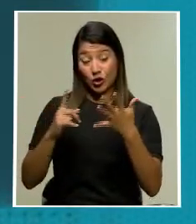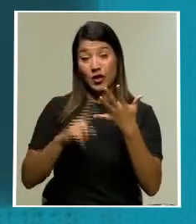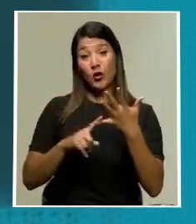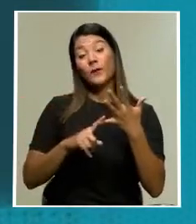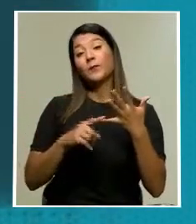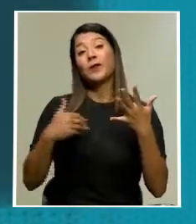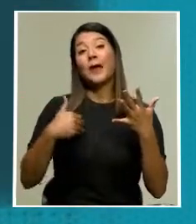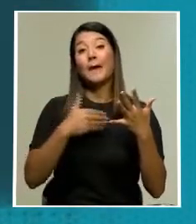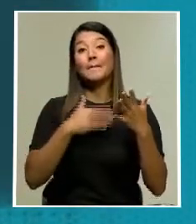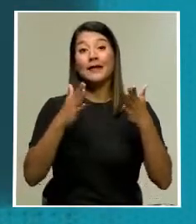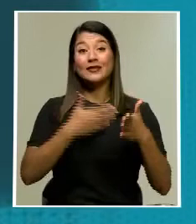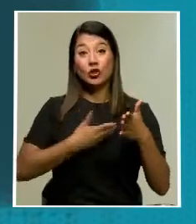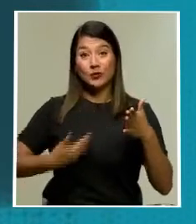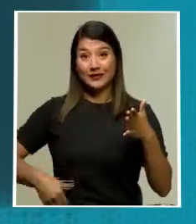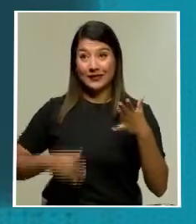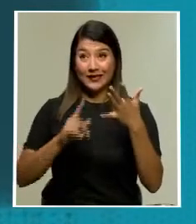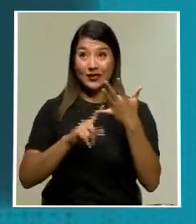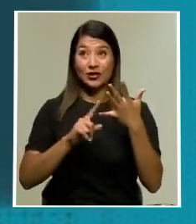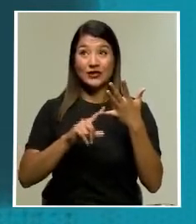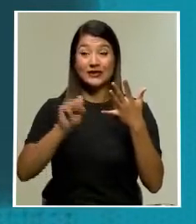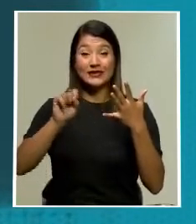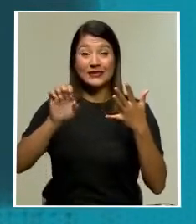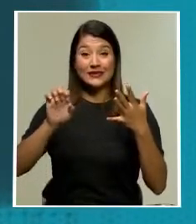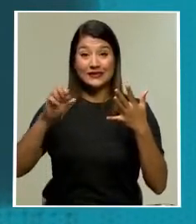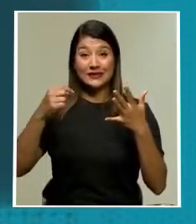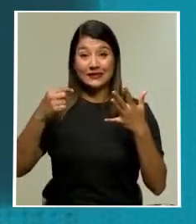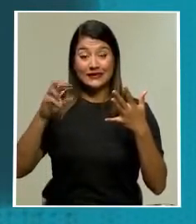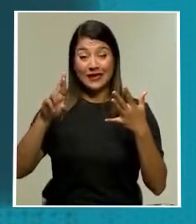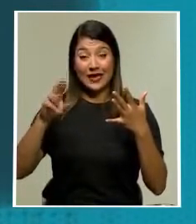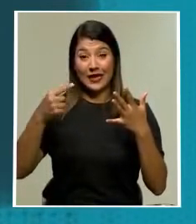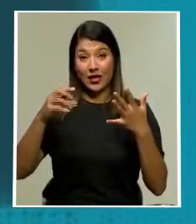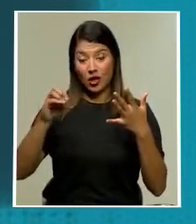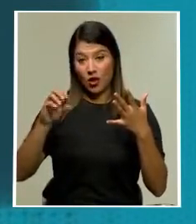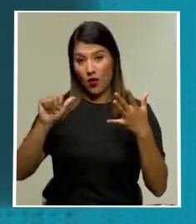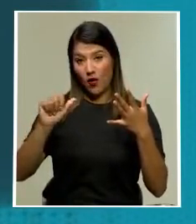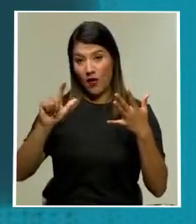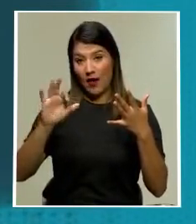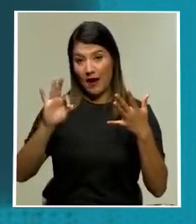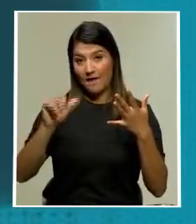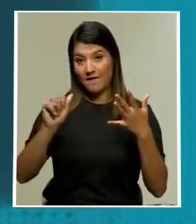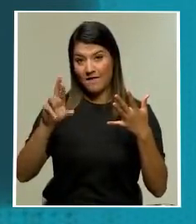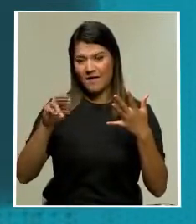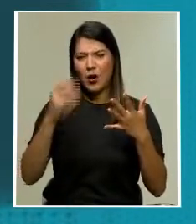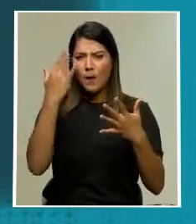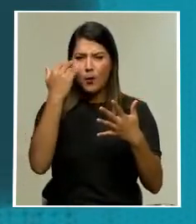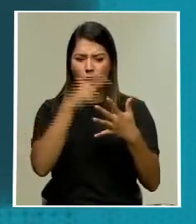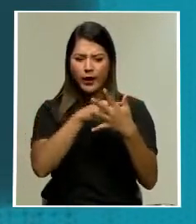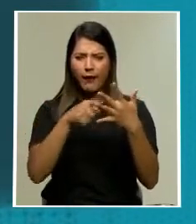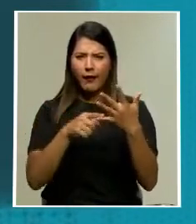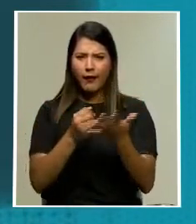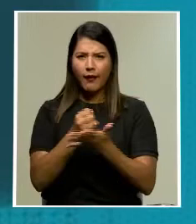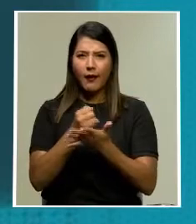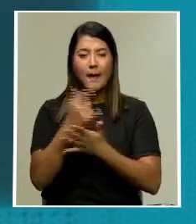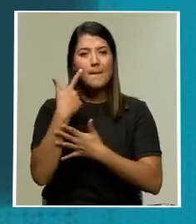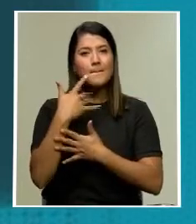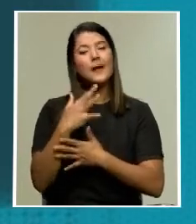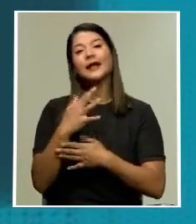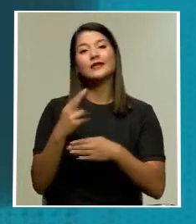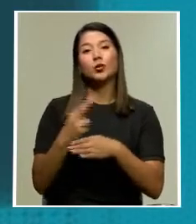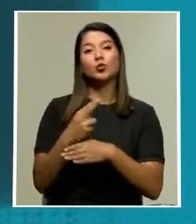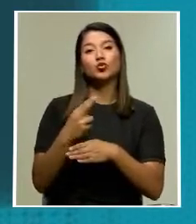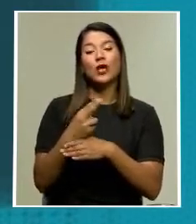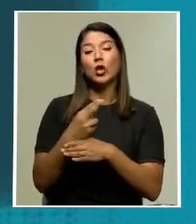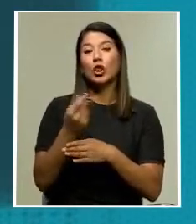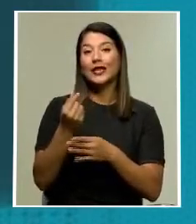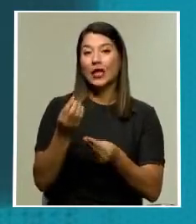Presidencia. Estas personas están siendo investigadas por los presuntos delitos de fraude de ley e influencia en contra de la hacienda pública. Los